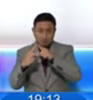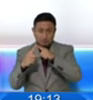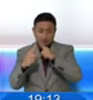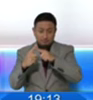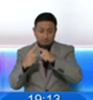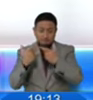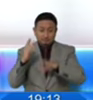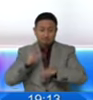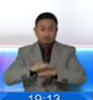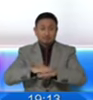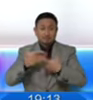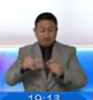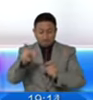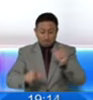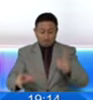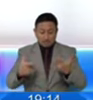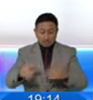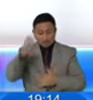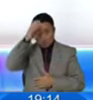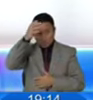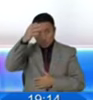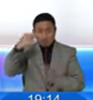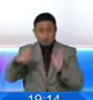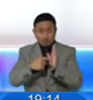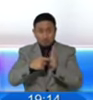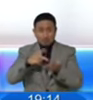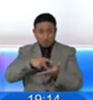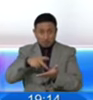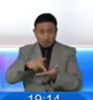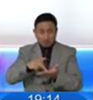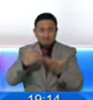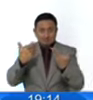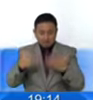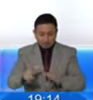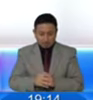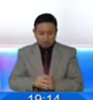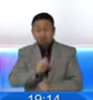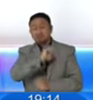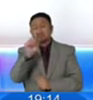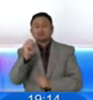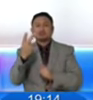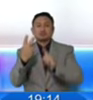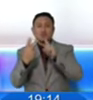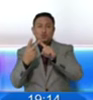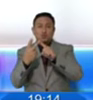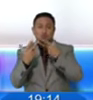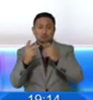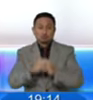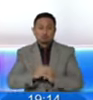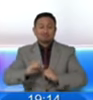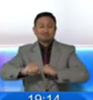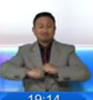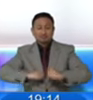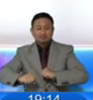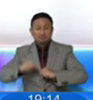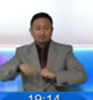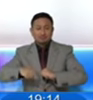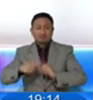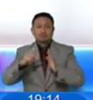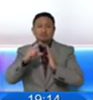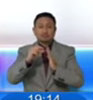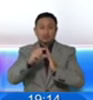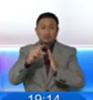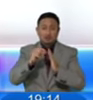gracias a la cultura tributaria que ha venido estableciéndose año tras año. Y por el otro lado, sin duda, la gestión que ha generado el Servicio de